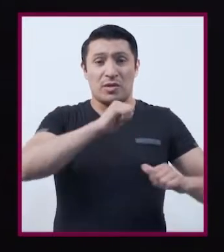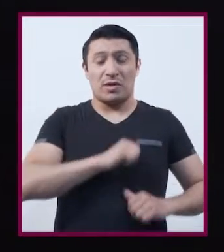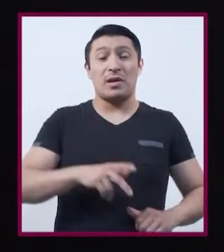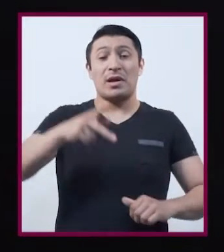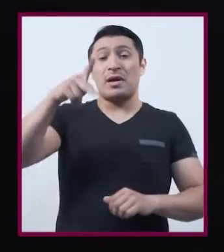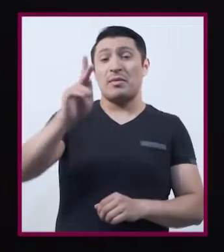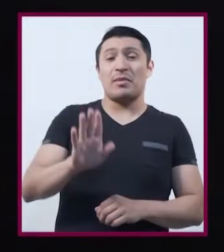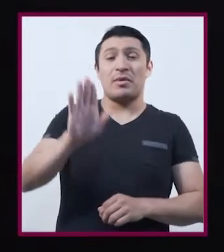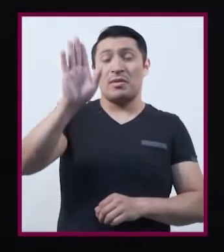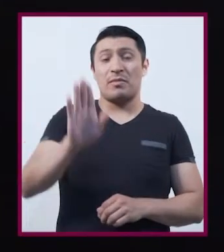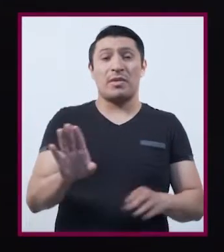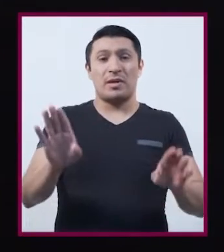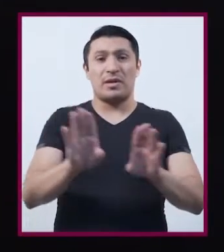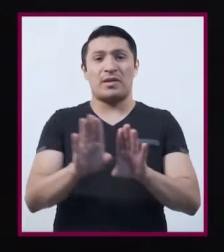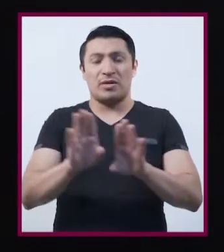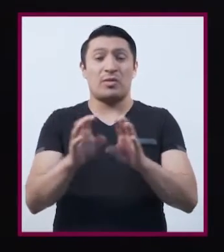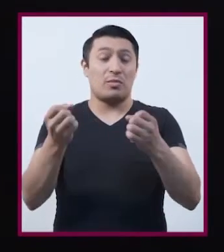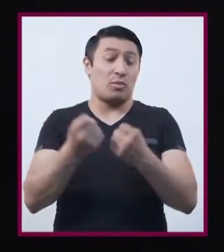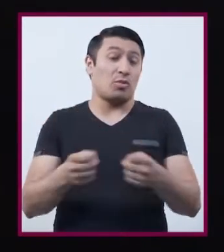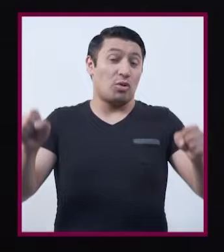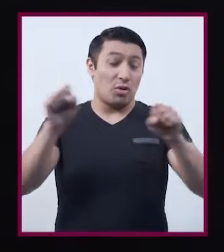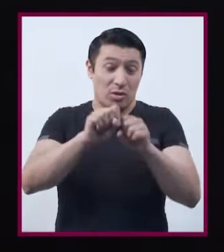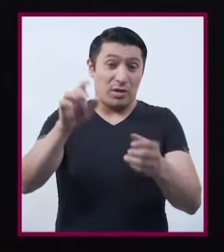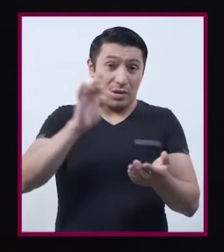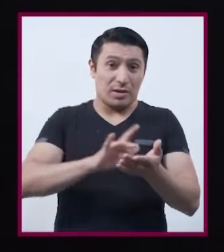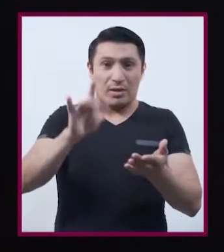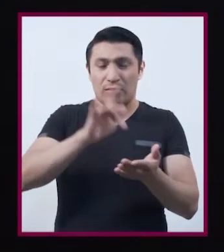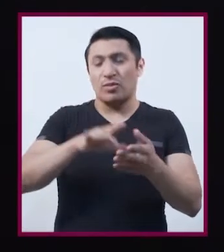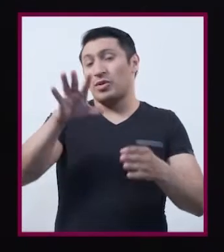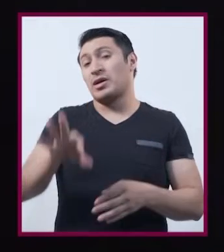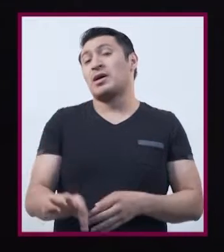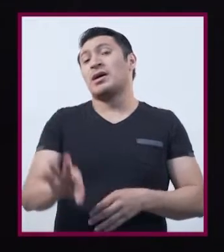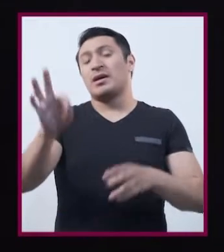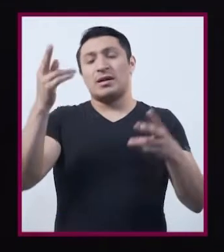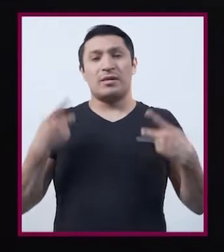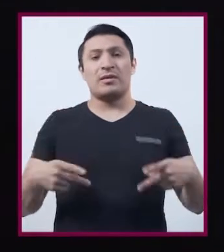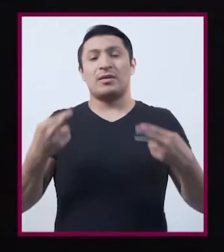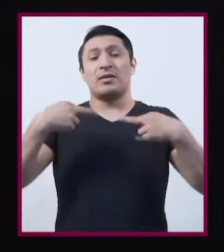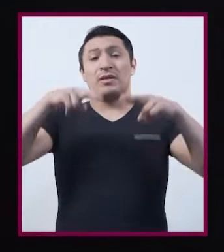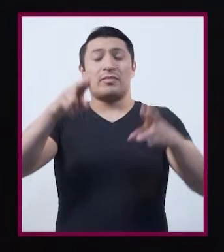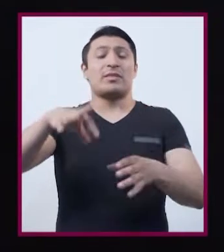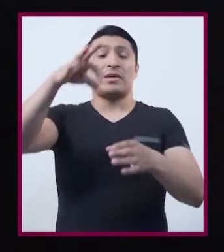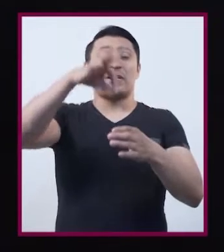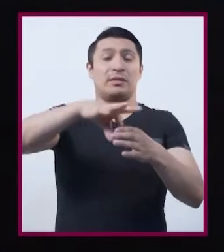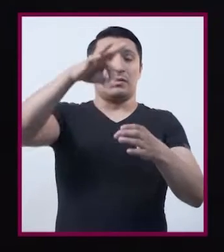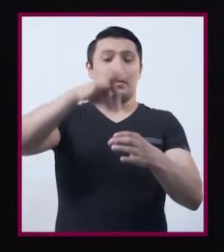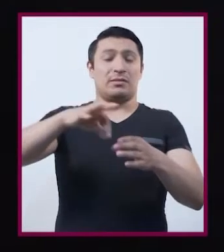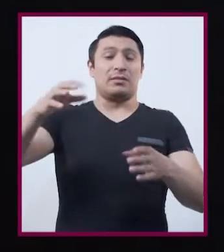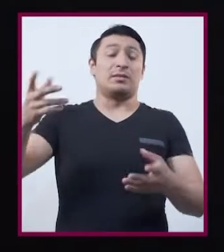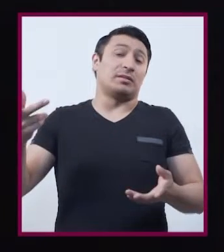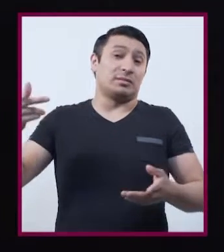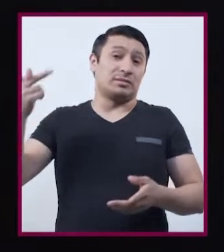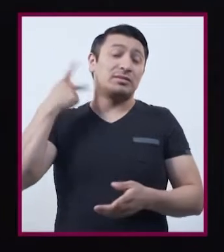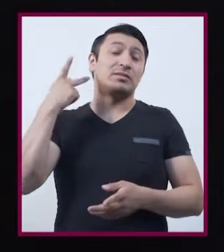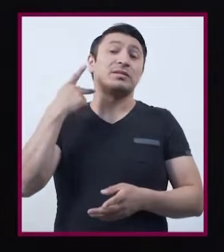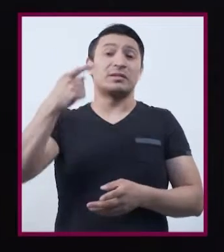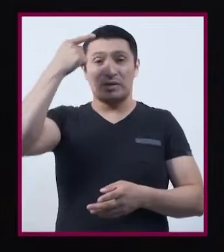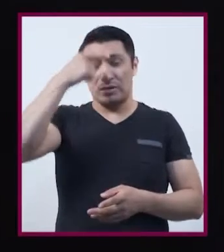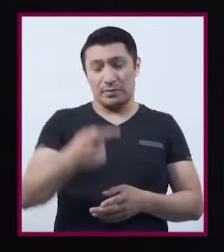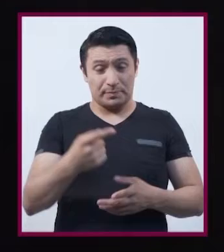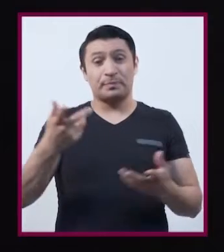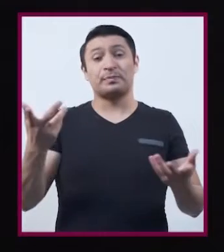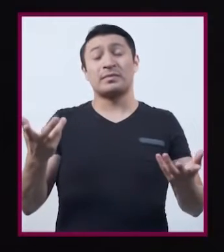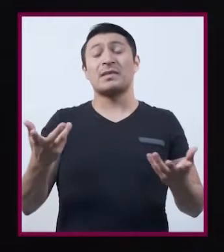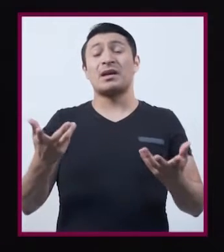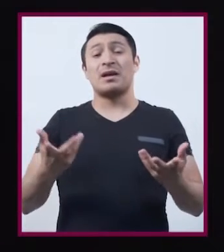algo que nos impone la autoridad, sí, pero se supone que con la anuencia y el respaldo de la sociedad, quien elige a sus representantes a través del